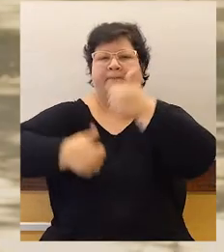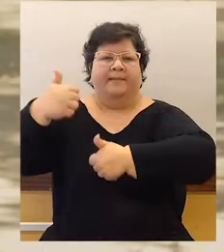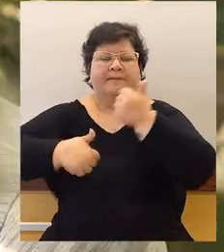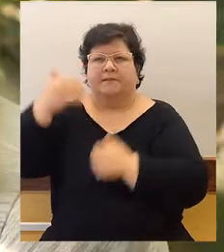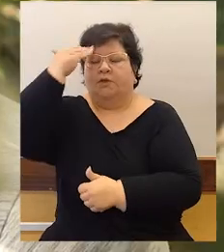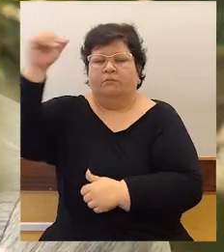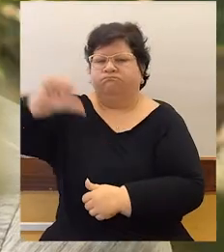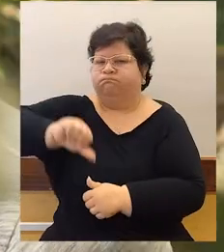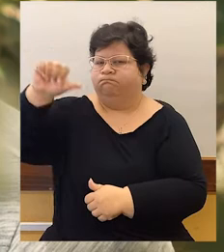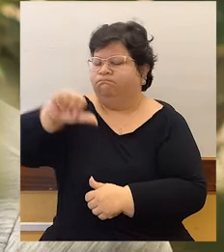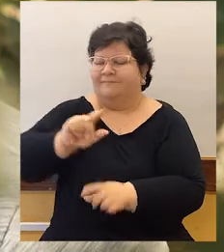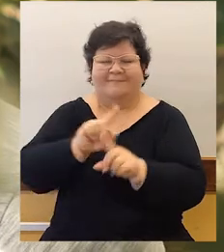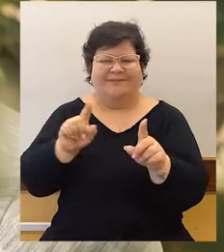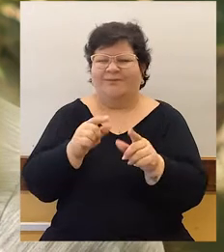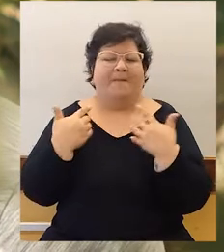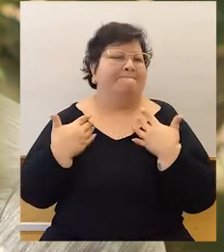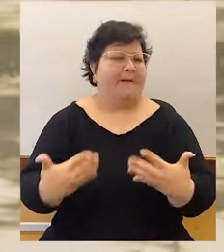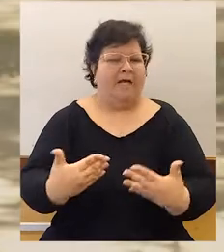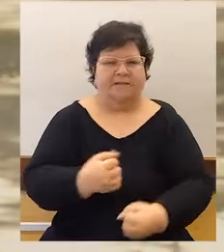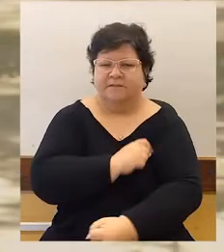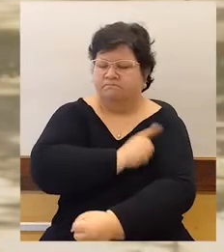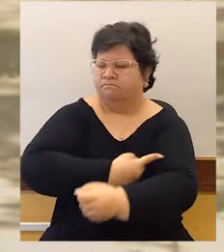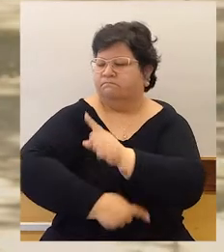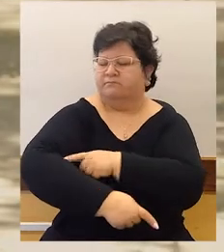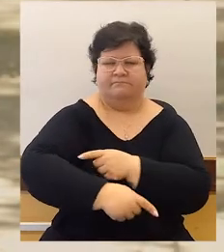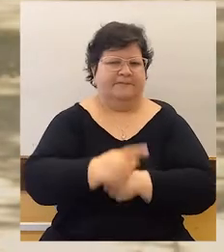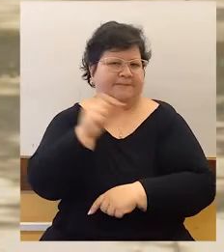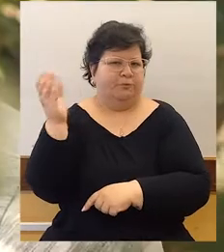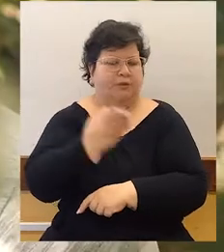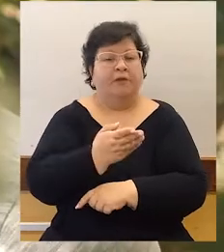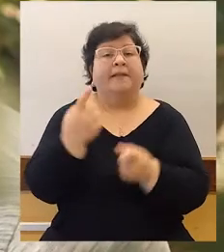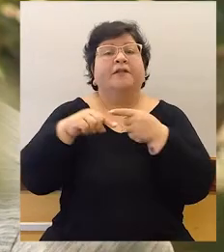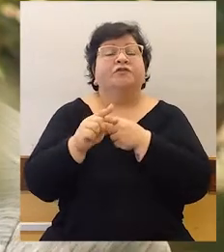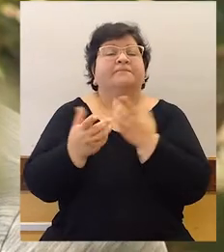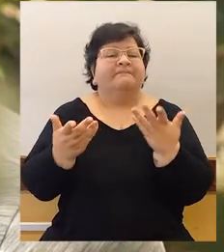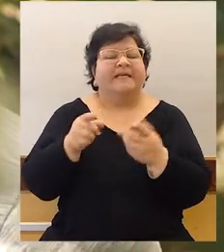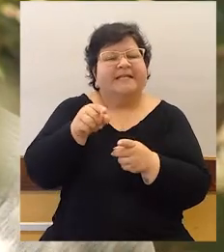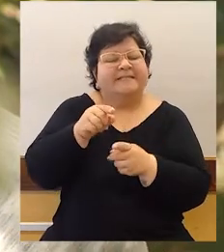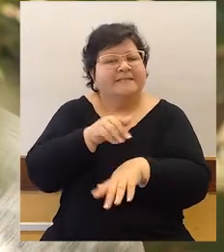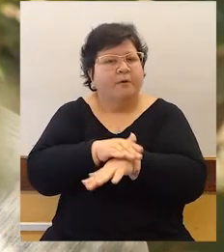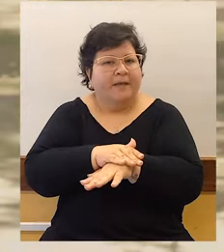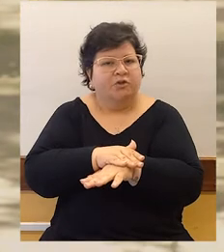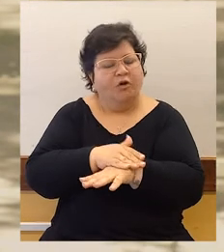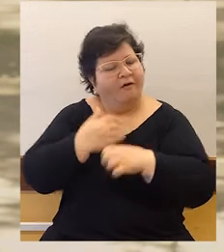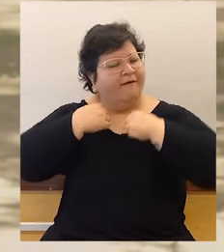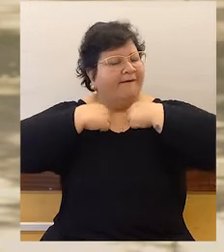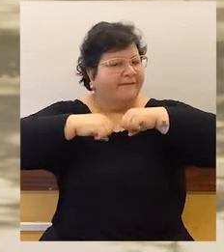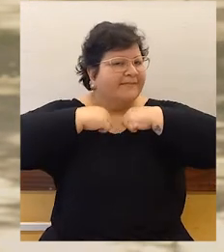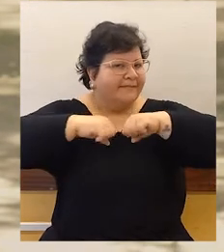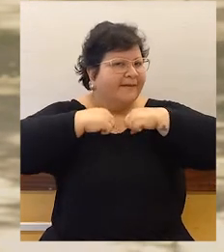psicológicamente, no van a poder dar su máximo. Entonces, no sirvió de nada todo lo que fue la preparación previa. Es un punto también como a entrenar, ¿no? Hay